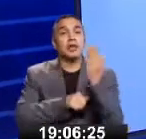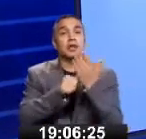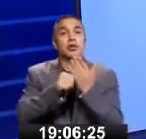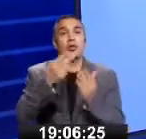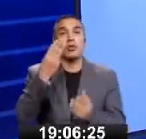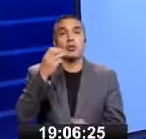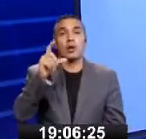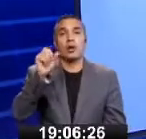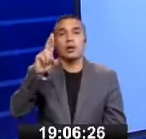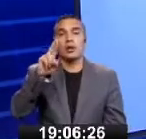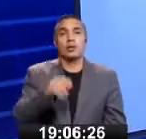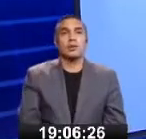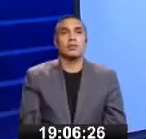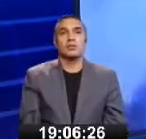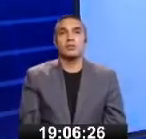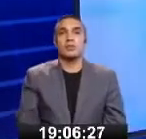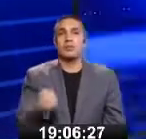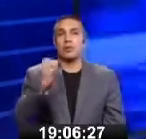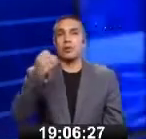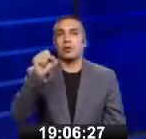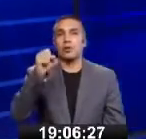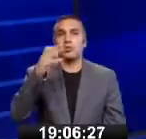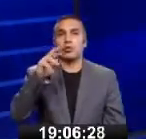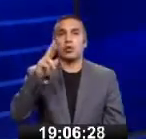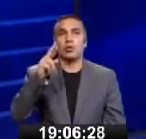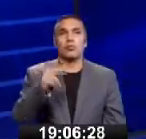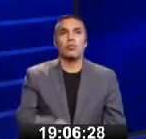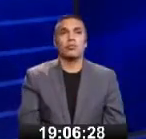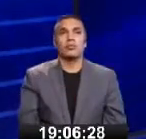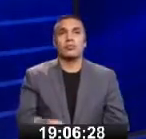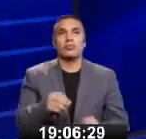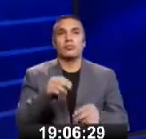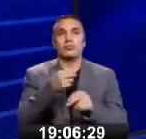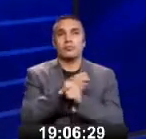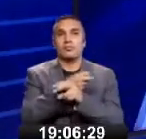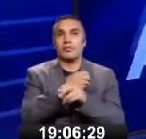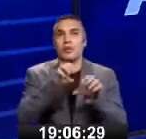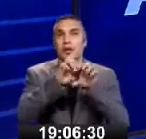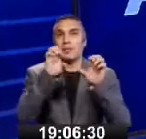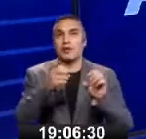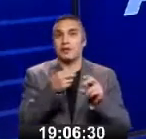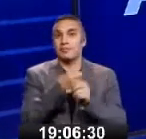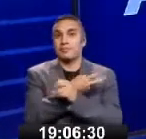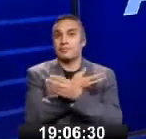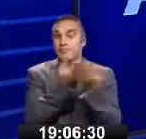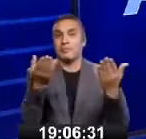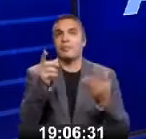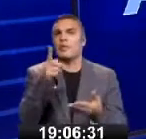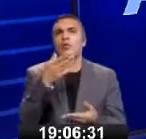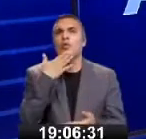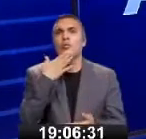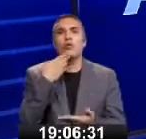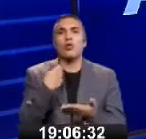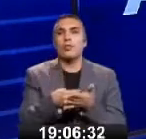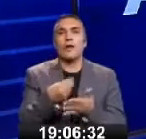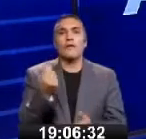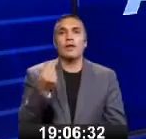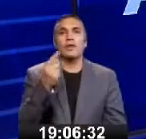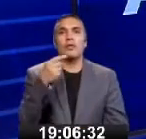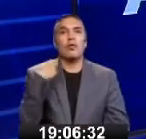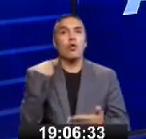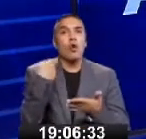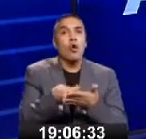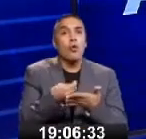Solís: Ibarronsa, Melconstrop y Aconstrucnol. Las compañías adquirieron en efectivo